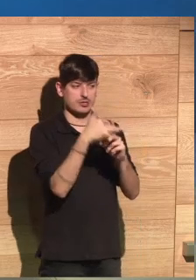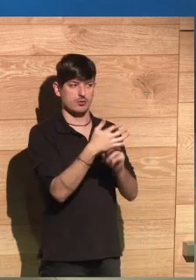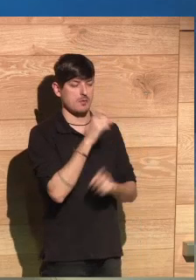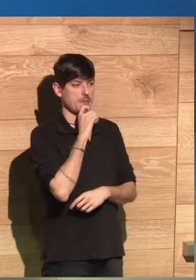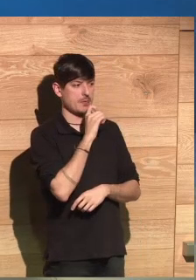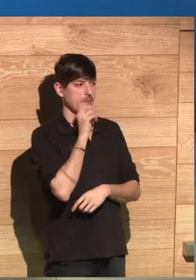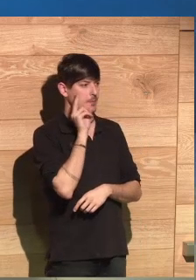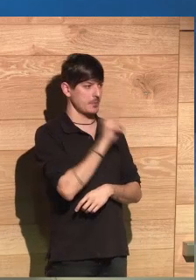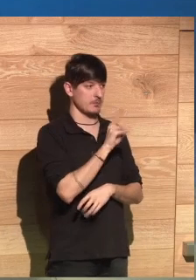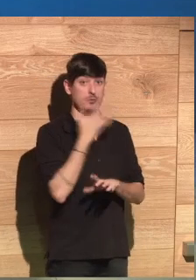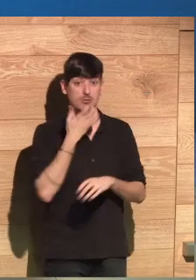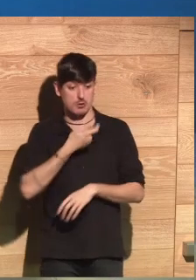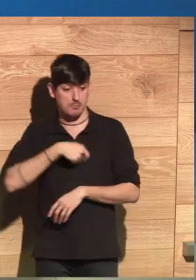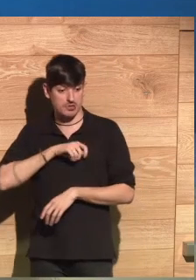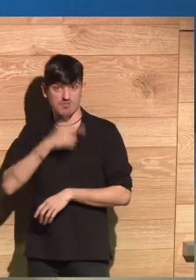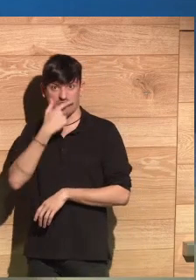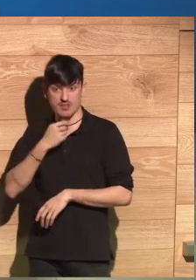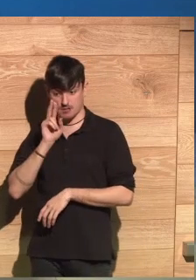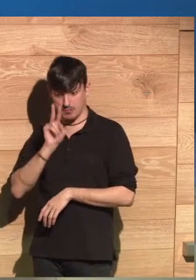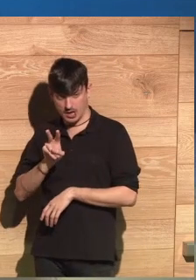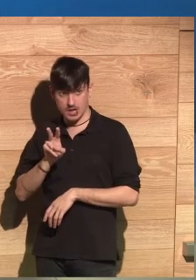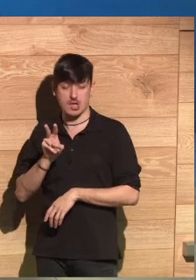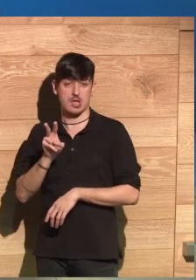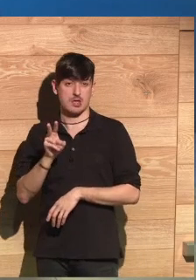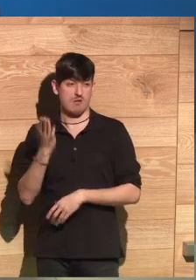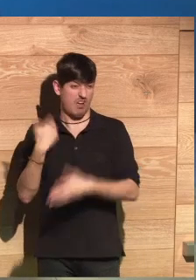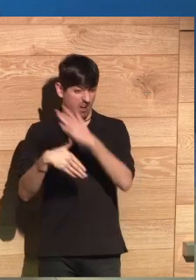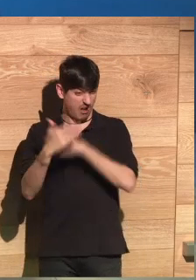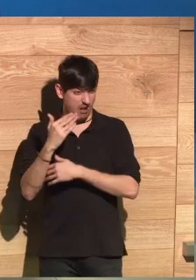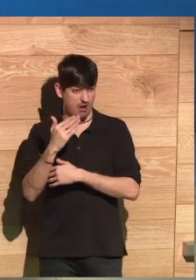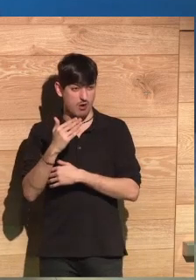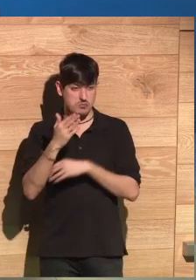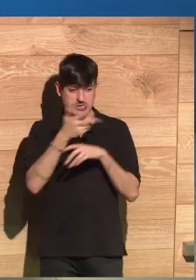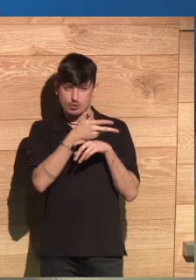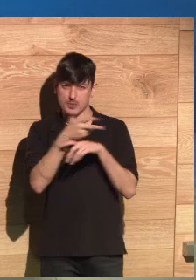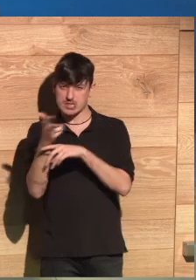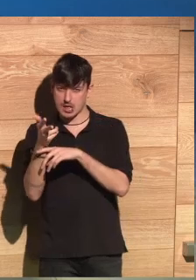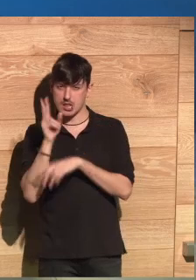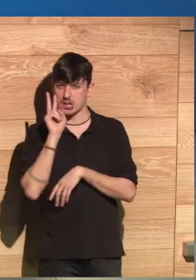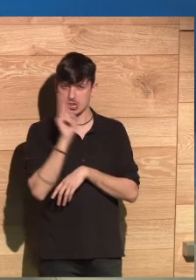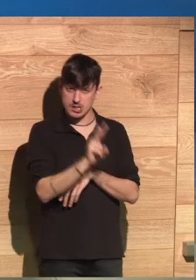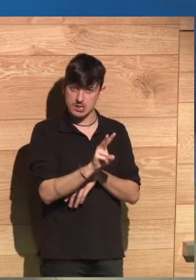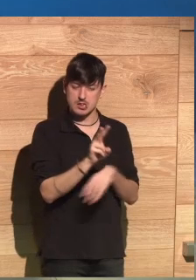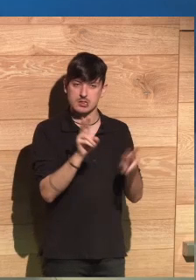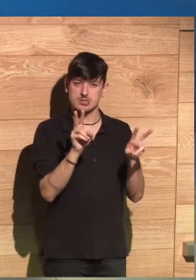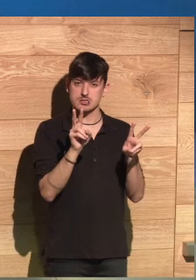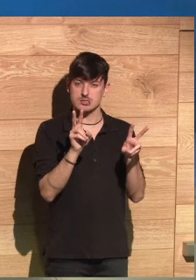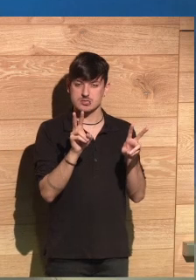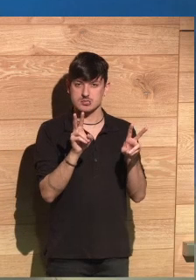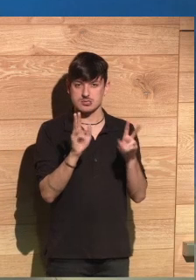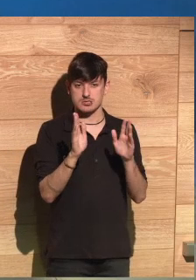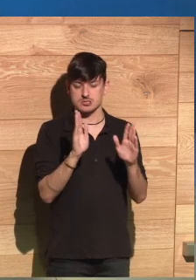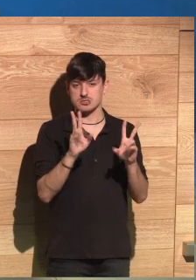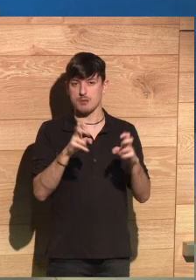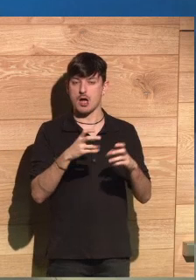en el contexto español es muy, muy fácil, ¿no? Yo el otro día veía un reportaje sobre ese episodio tristísimo